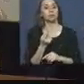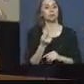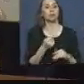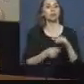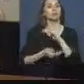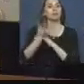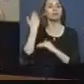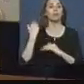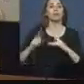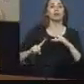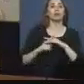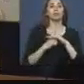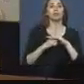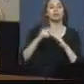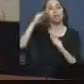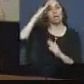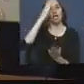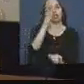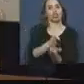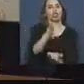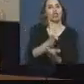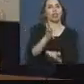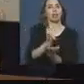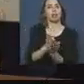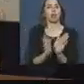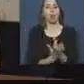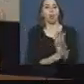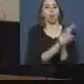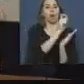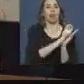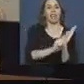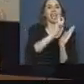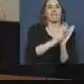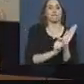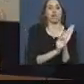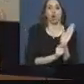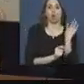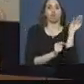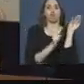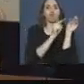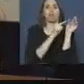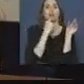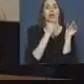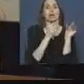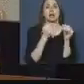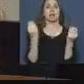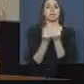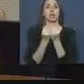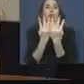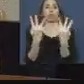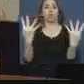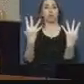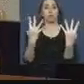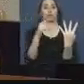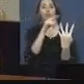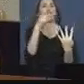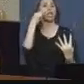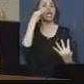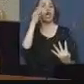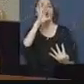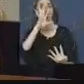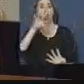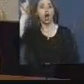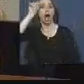orígenes del totalitarismo en una magistral obra, que no solo hubo asesinatos en masa por criterios raciales